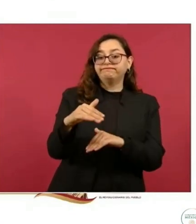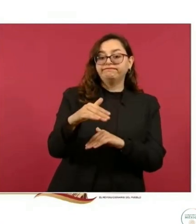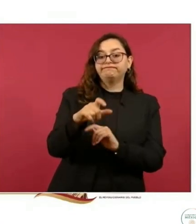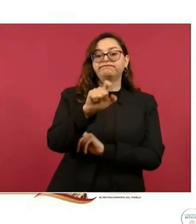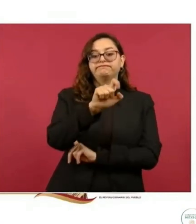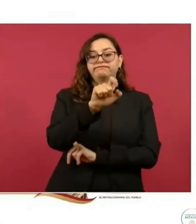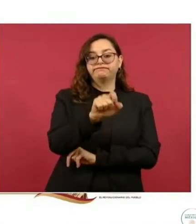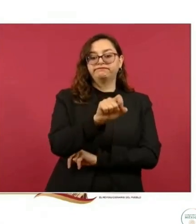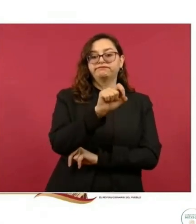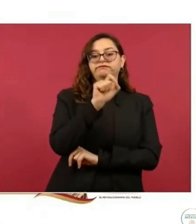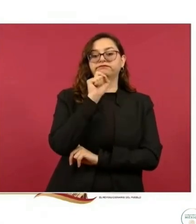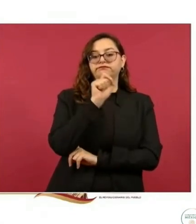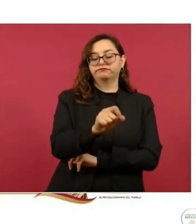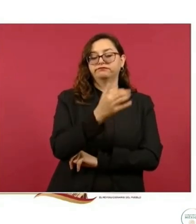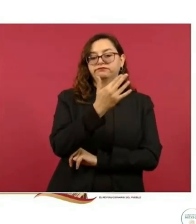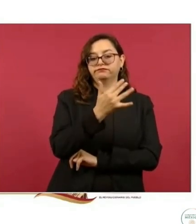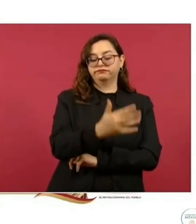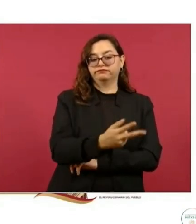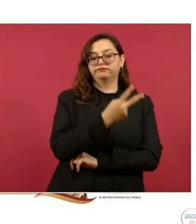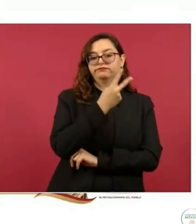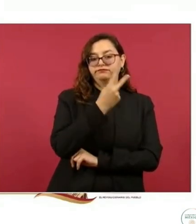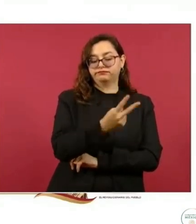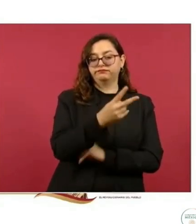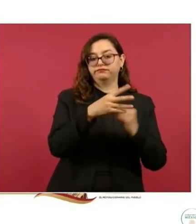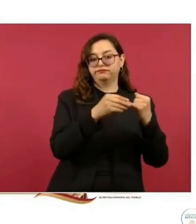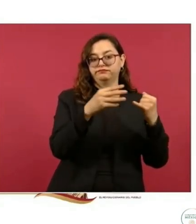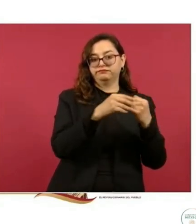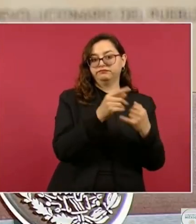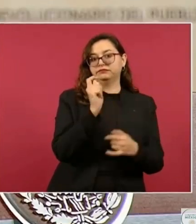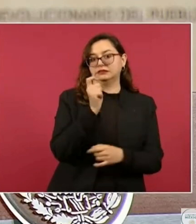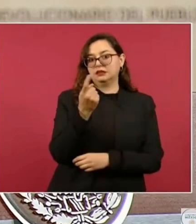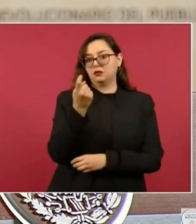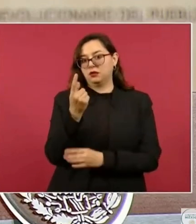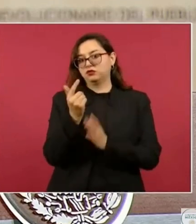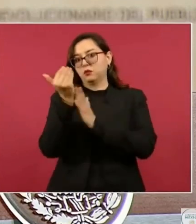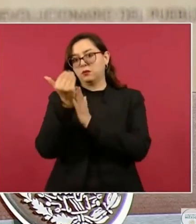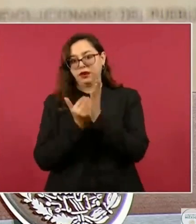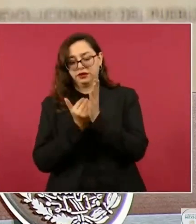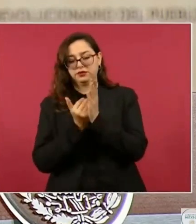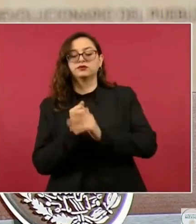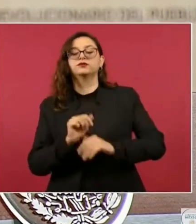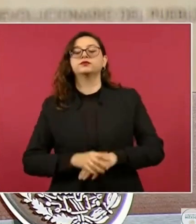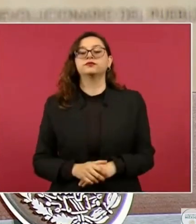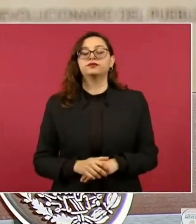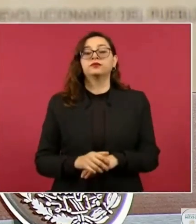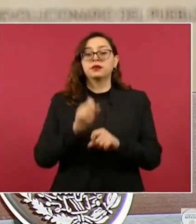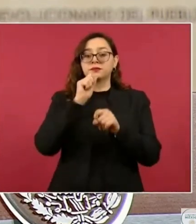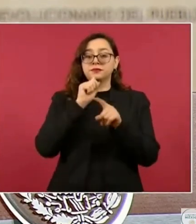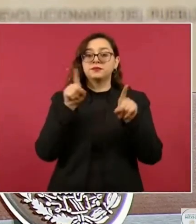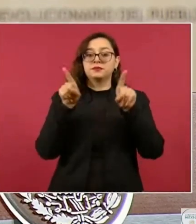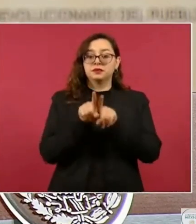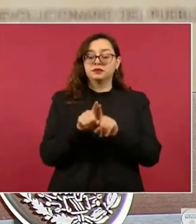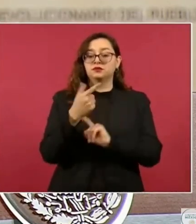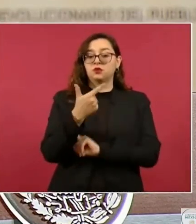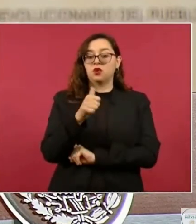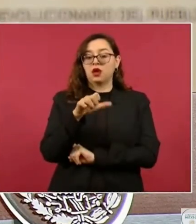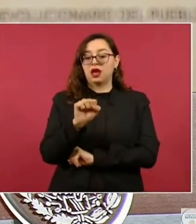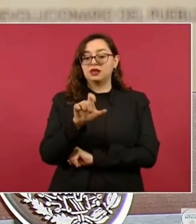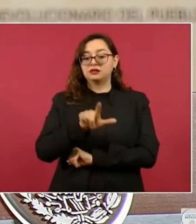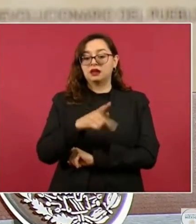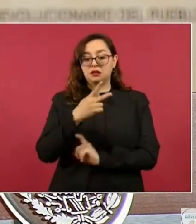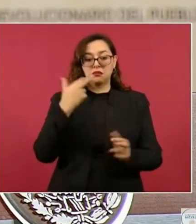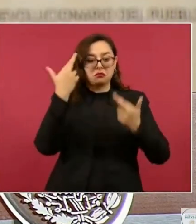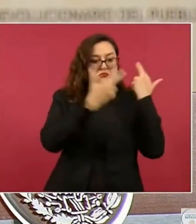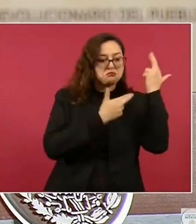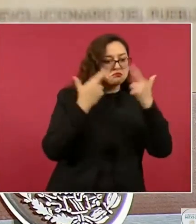de 20 pesos con 52 centavos. Realizamos también verificaciones en gas LP. No tenemos nada importante